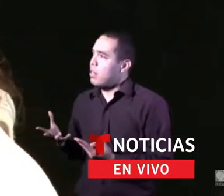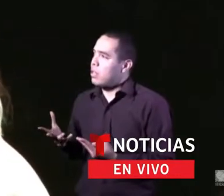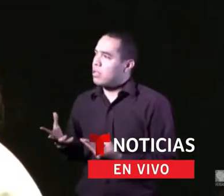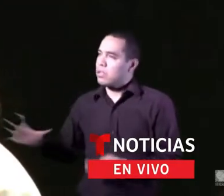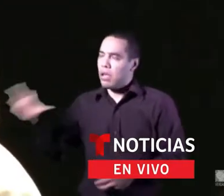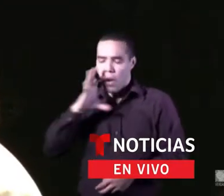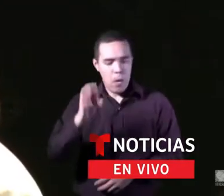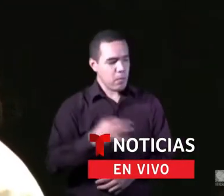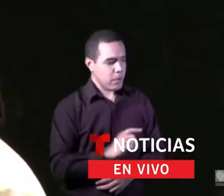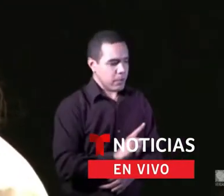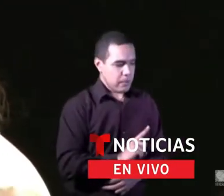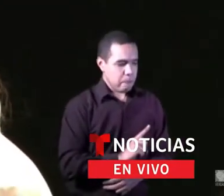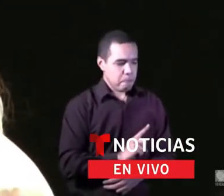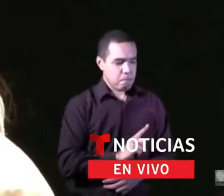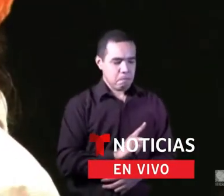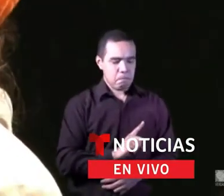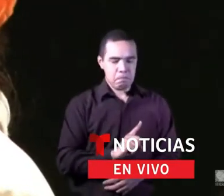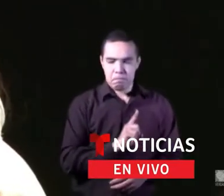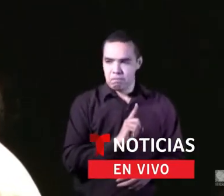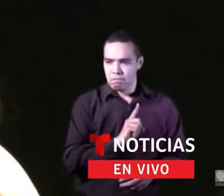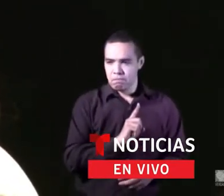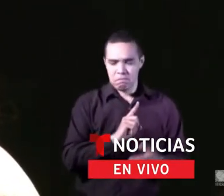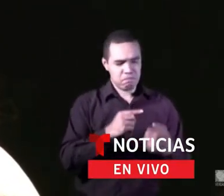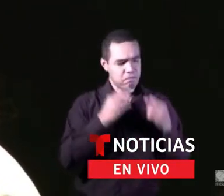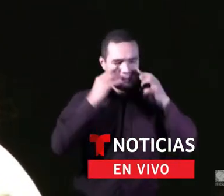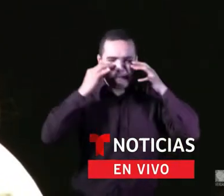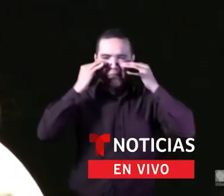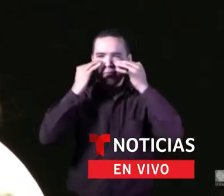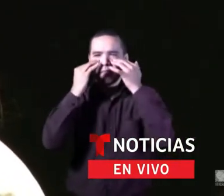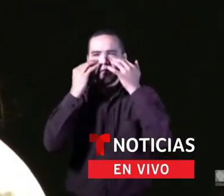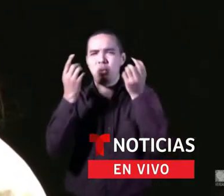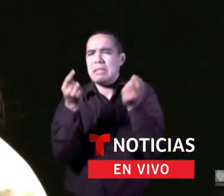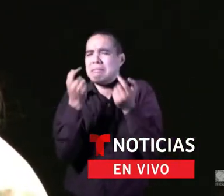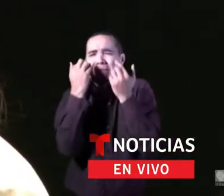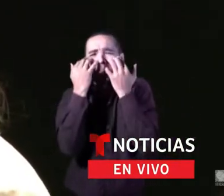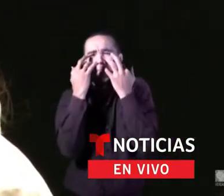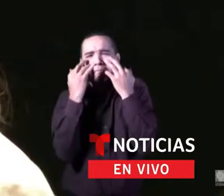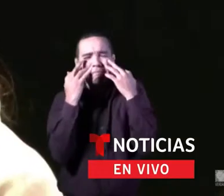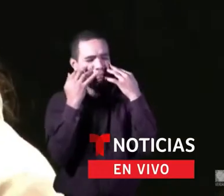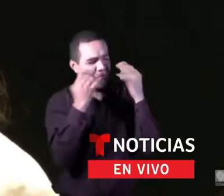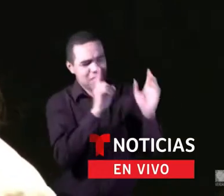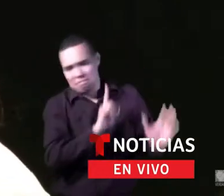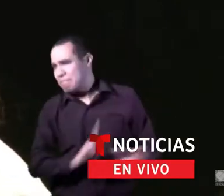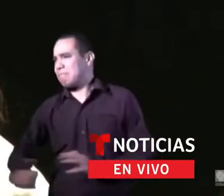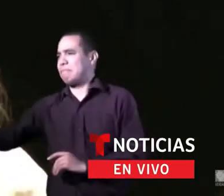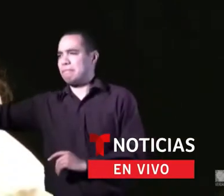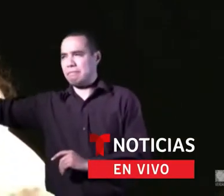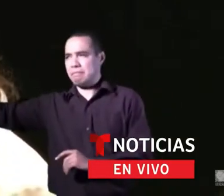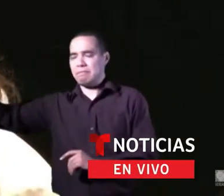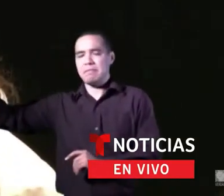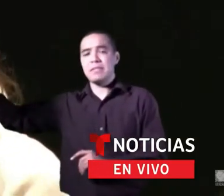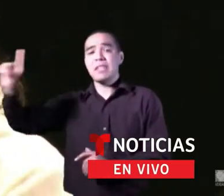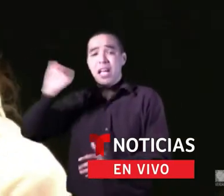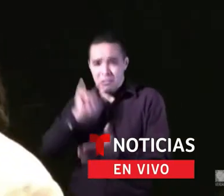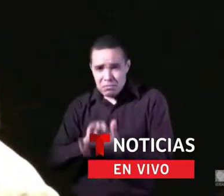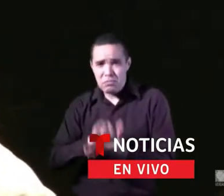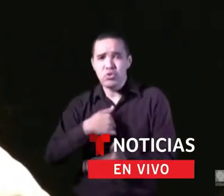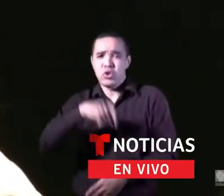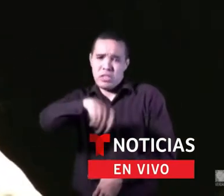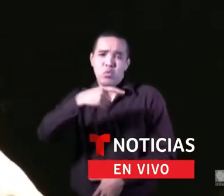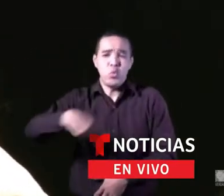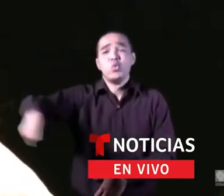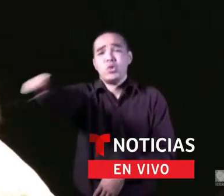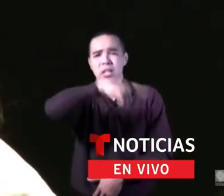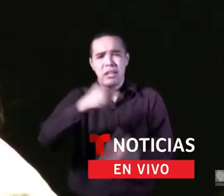muchacho se fue con los ojos aguados y yo necesito ver los ojos aguados